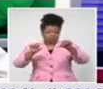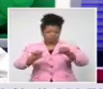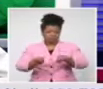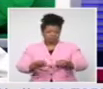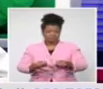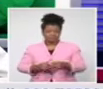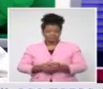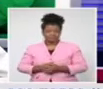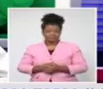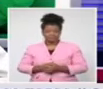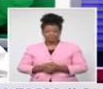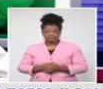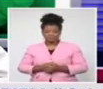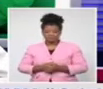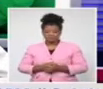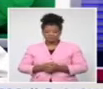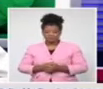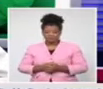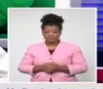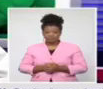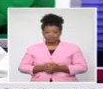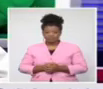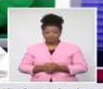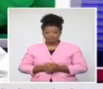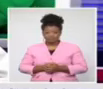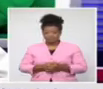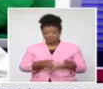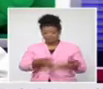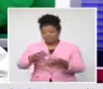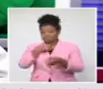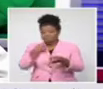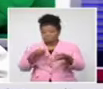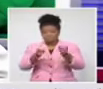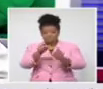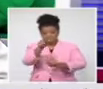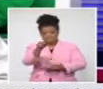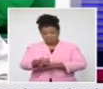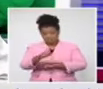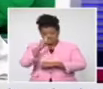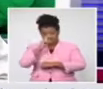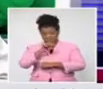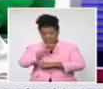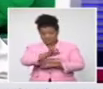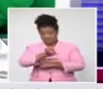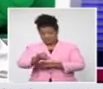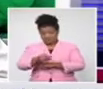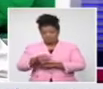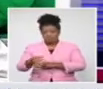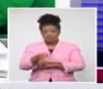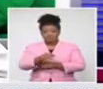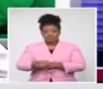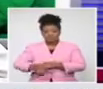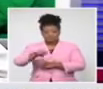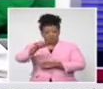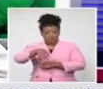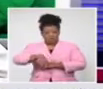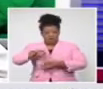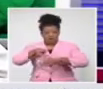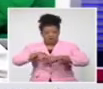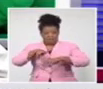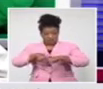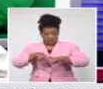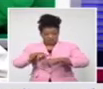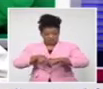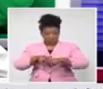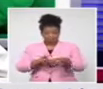fallece. Fallece un paciente de 66 años, de aquí del municipio Boyero, en la provincia